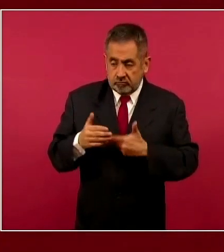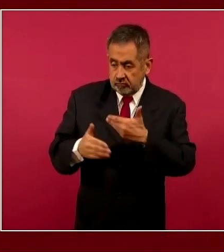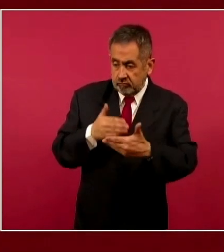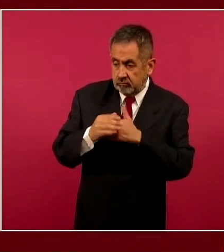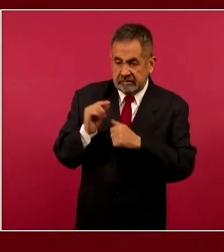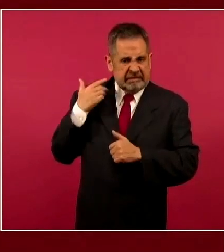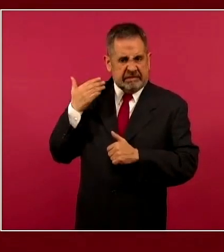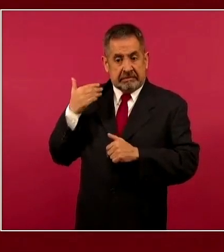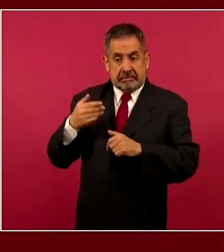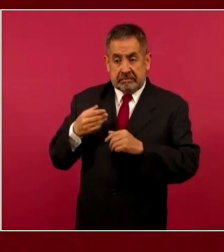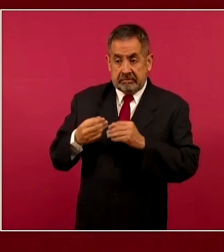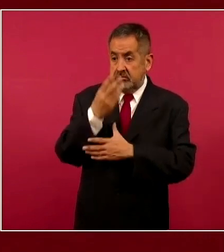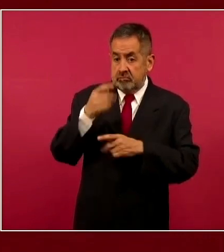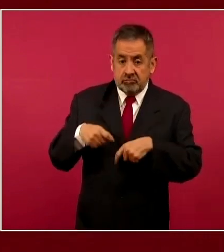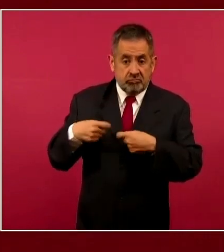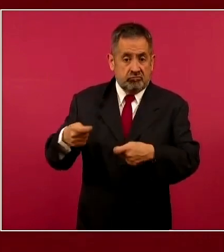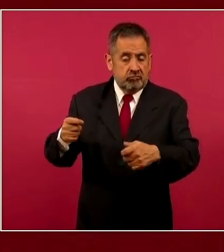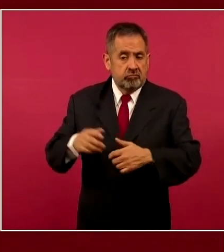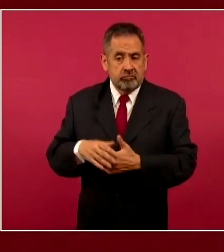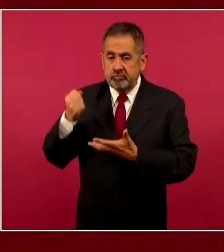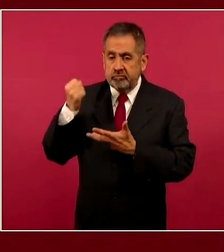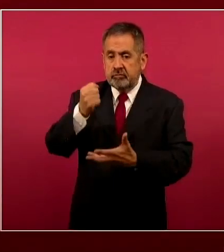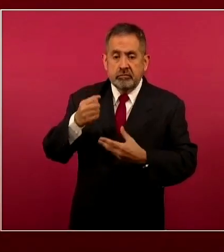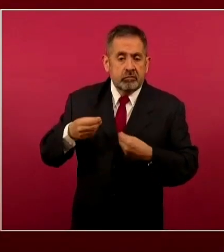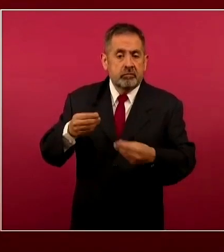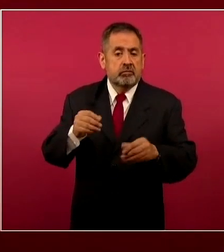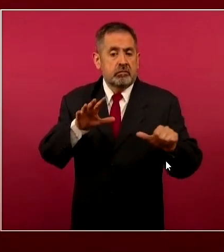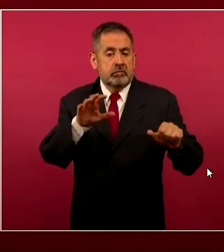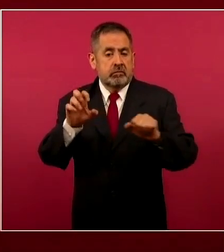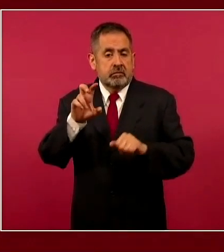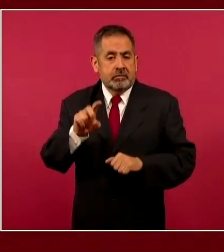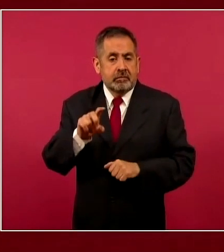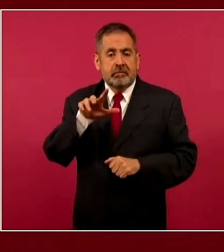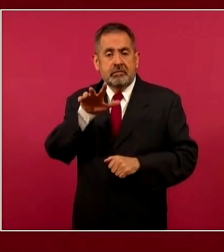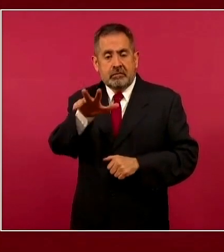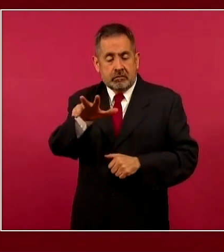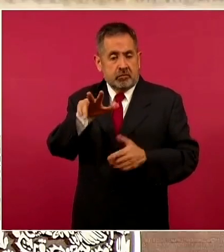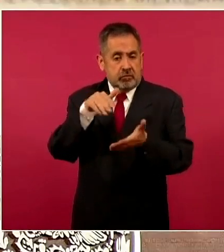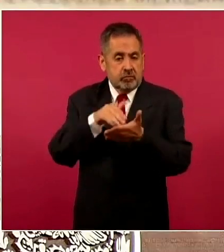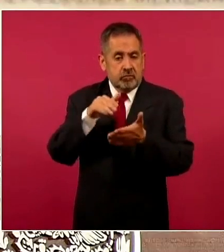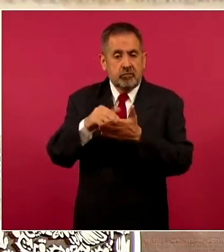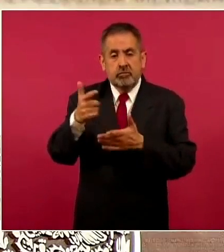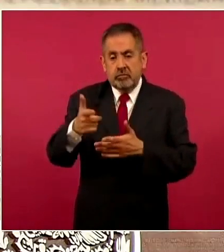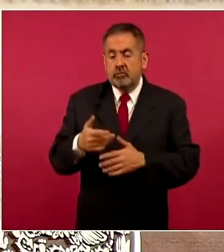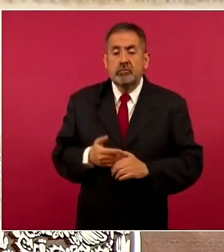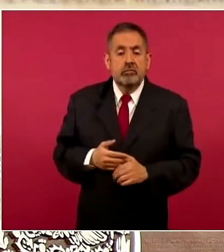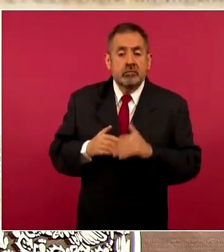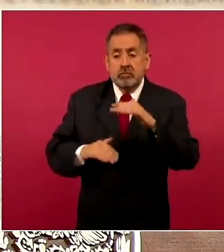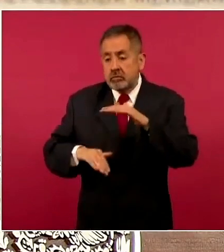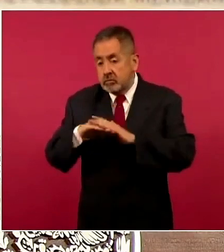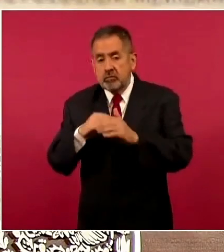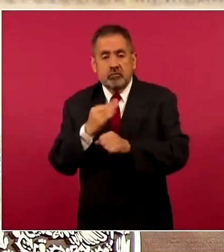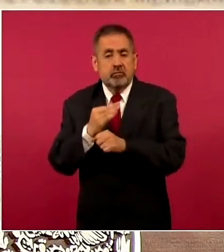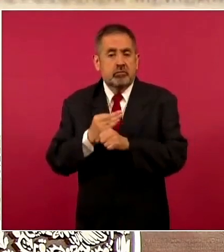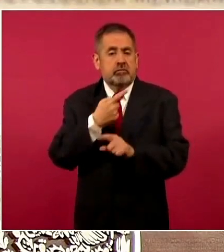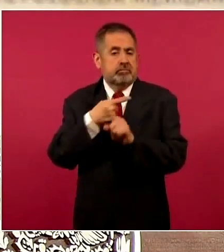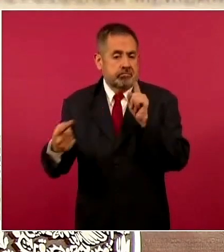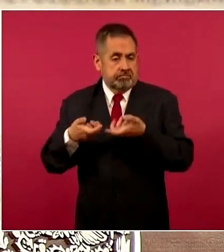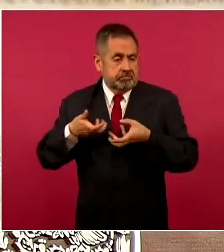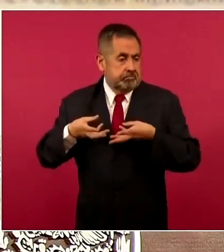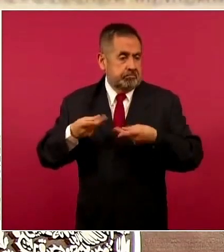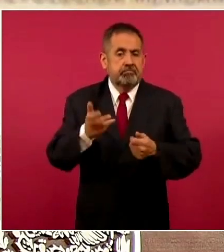semanas. El presupuesto que vamos a invertir en Campeche es de 638 millones de pesos, con un avance al 50%